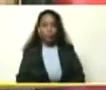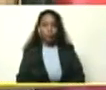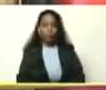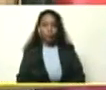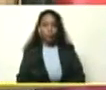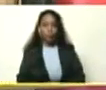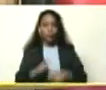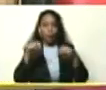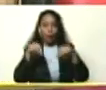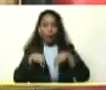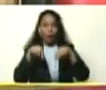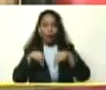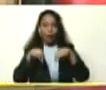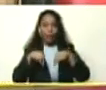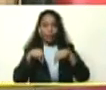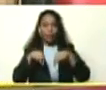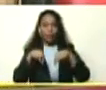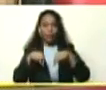en esta